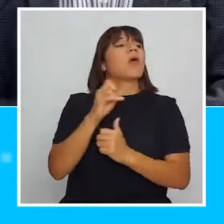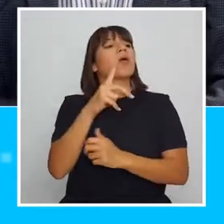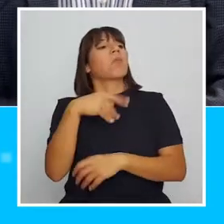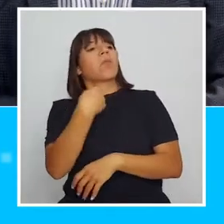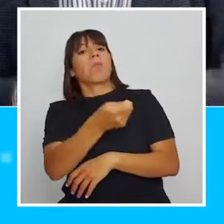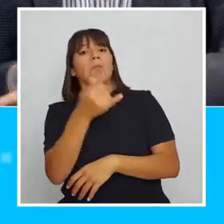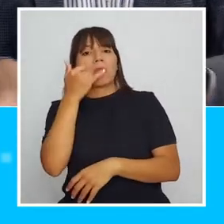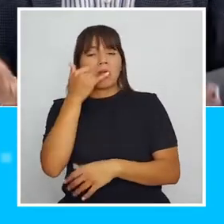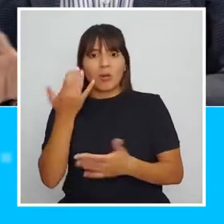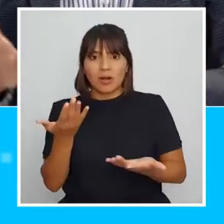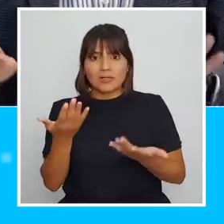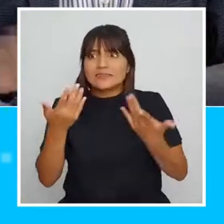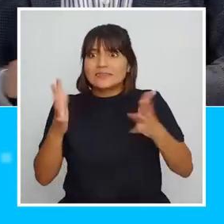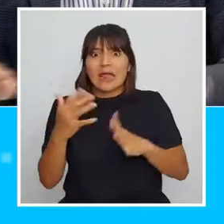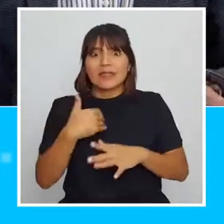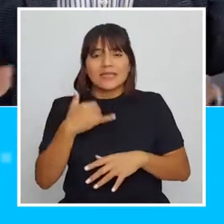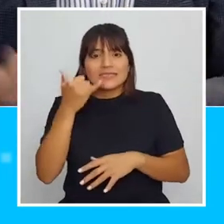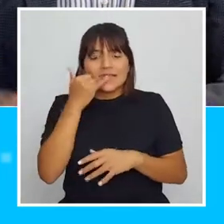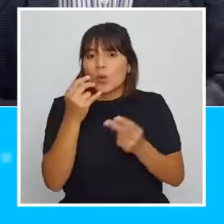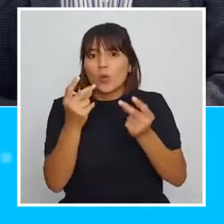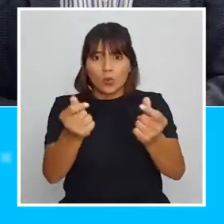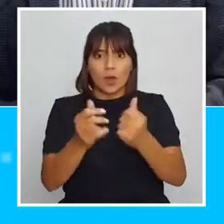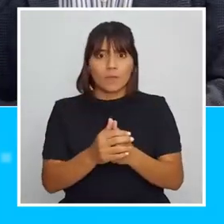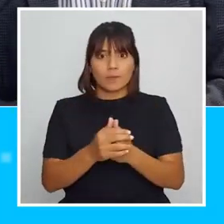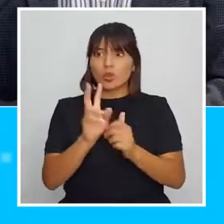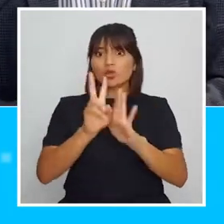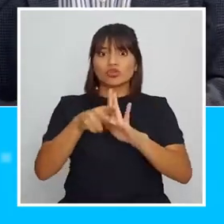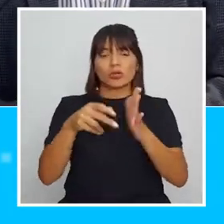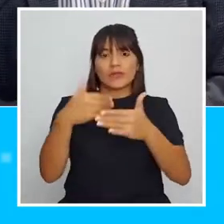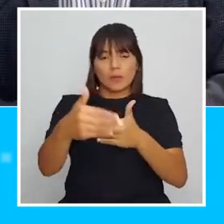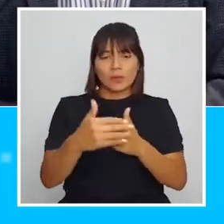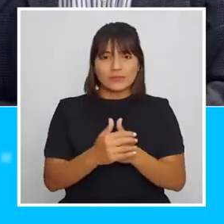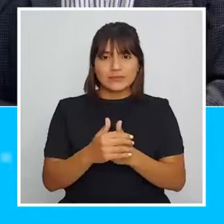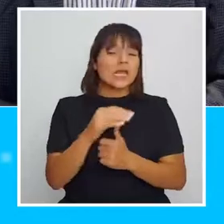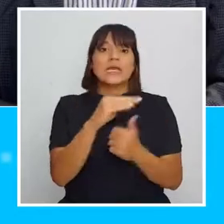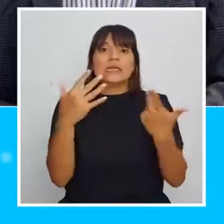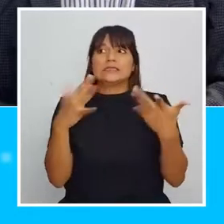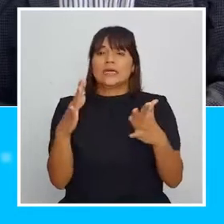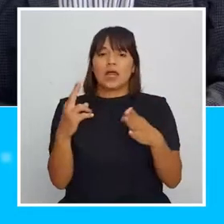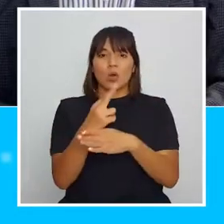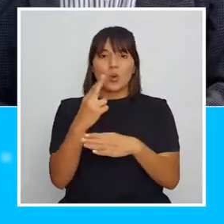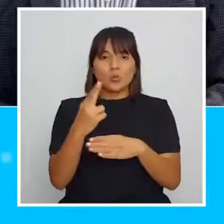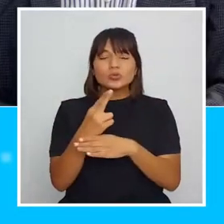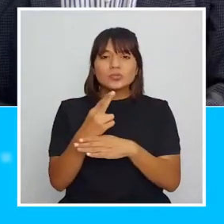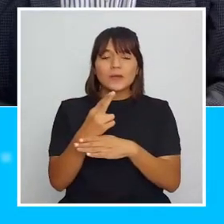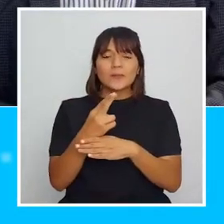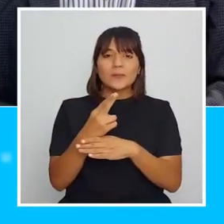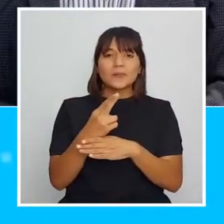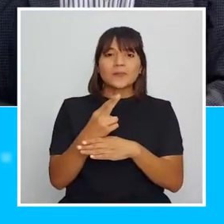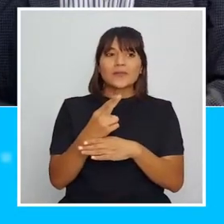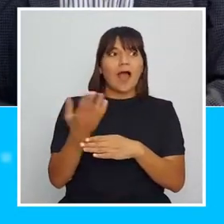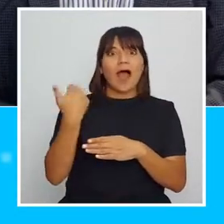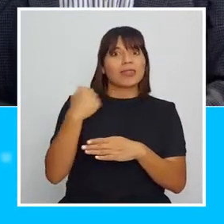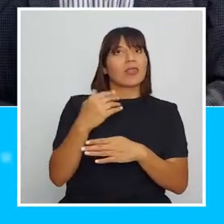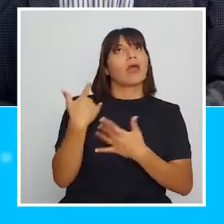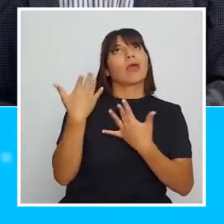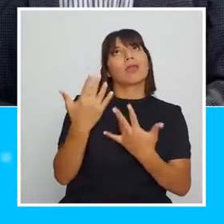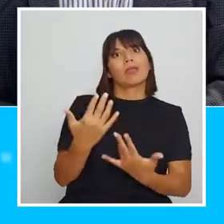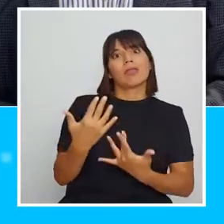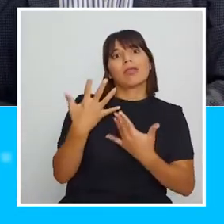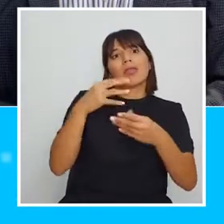compra. Ya se tiene, el celular se tiene 2 horas después y ya uno está usándolo, ¿verdad? Ese